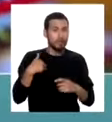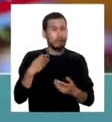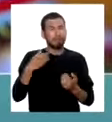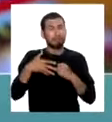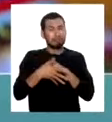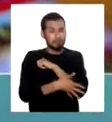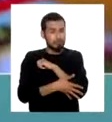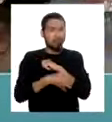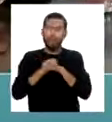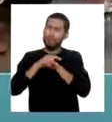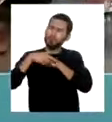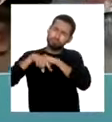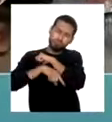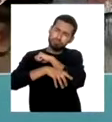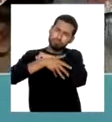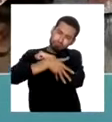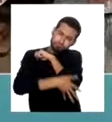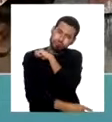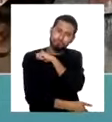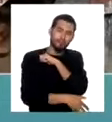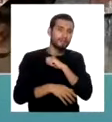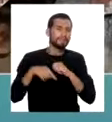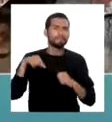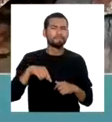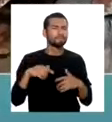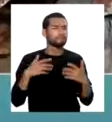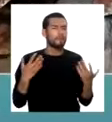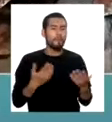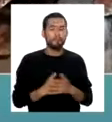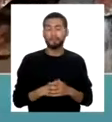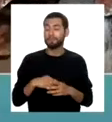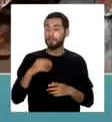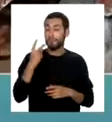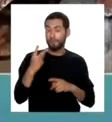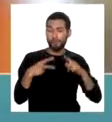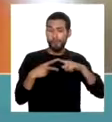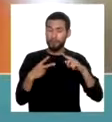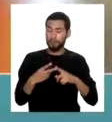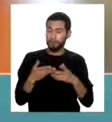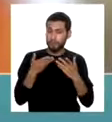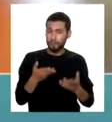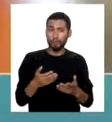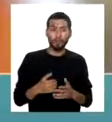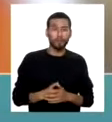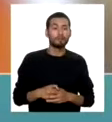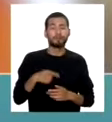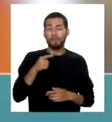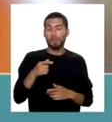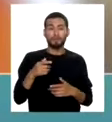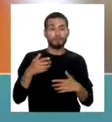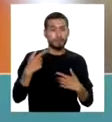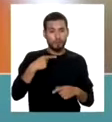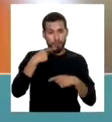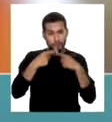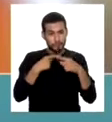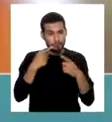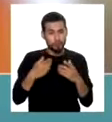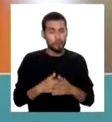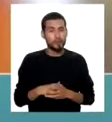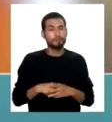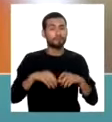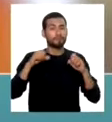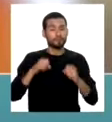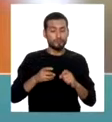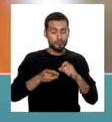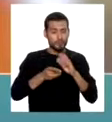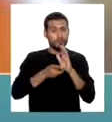pobreza. Para eso, el proyecto tiene fundamentalmente dos productos concretos. Por un lado, lo que ustedes han señalado, impulsar